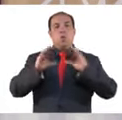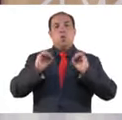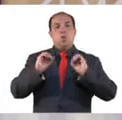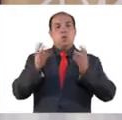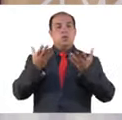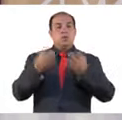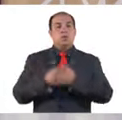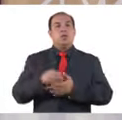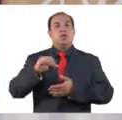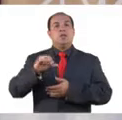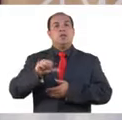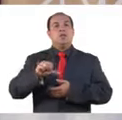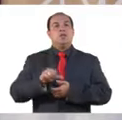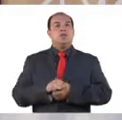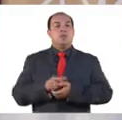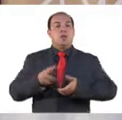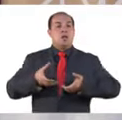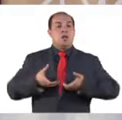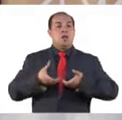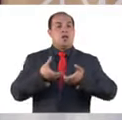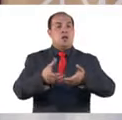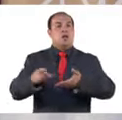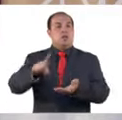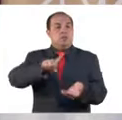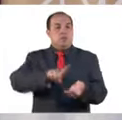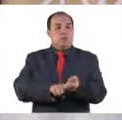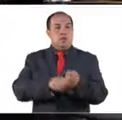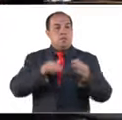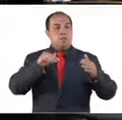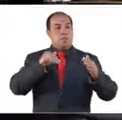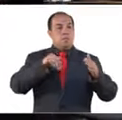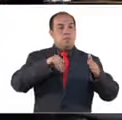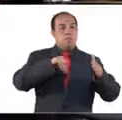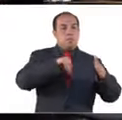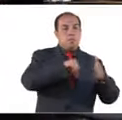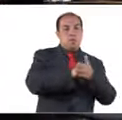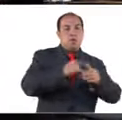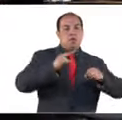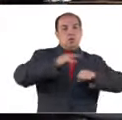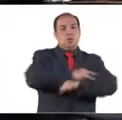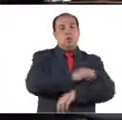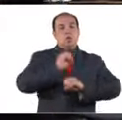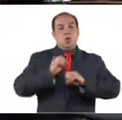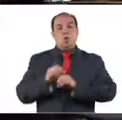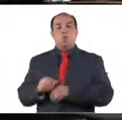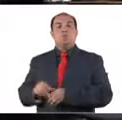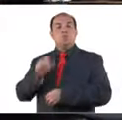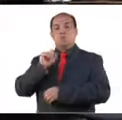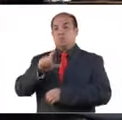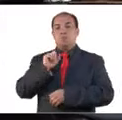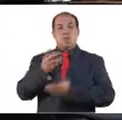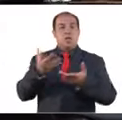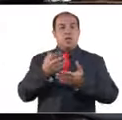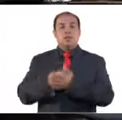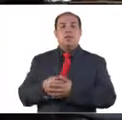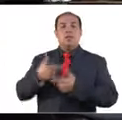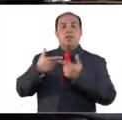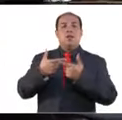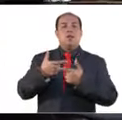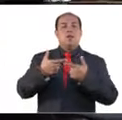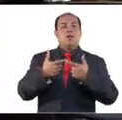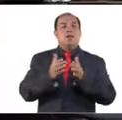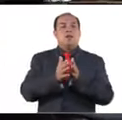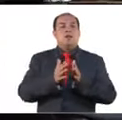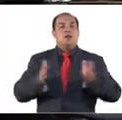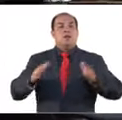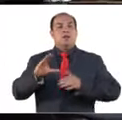circuito interior hacia el aeropuerto o lo que estamos haciendo en este momento hacia Gran Canal. Pero tiene